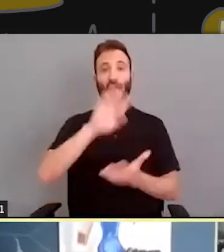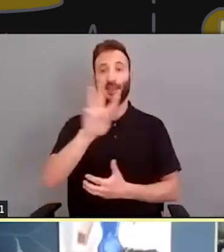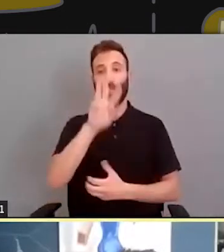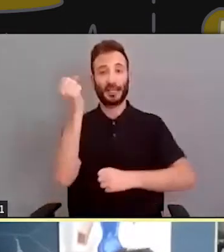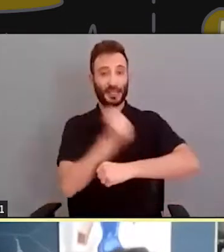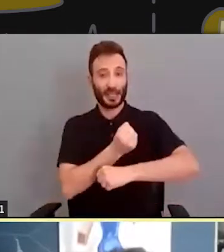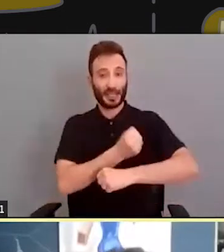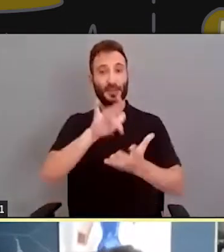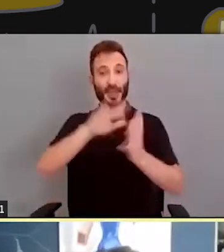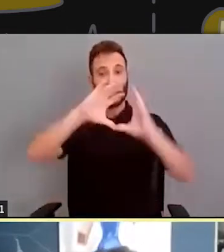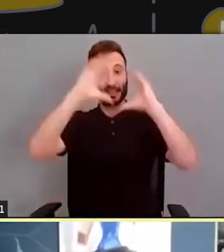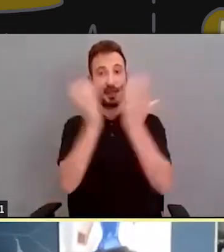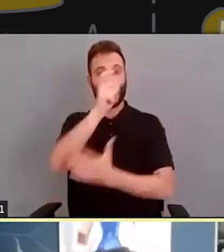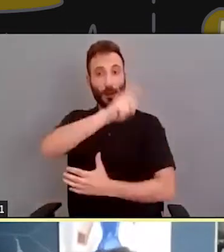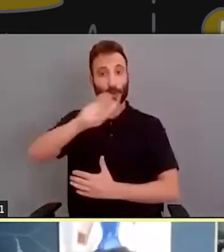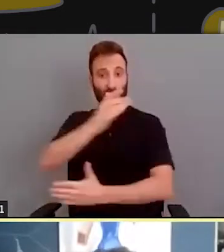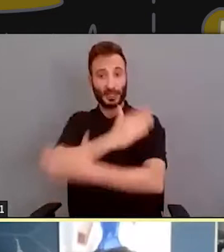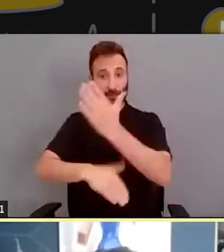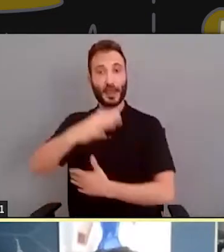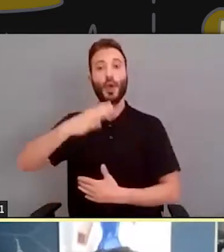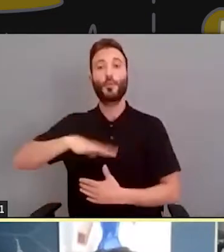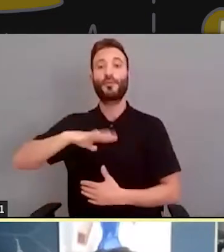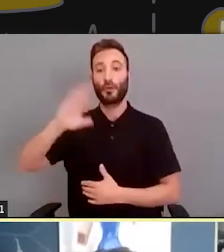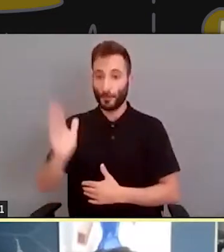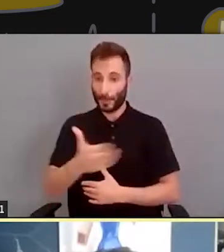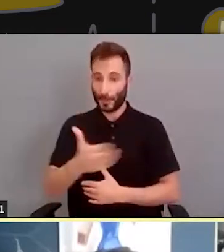con Discapacidad. Si podemos pasar a la siguiente, por favor.